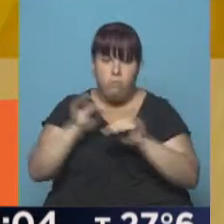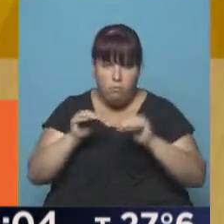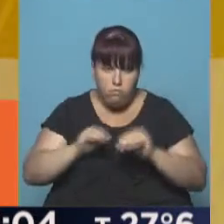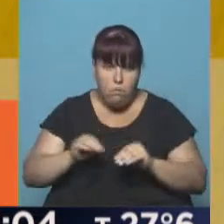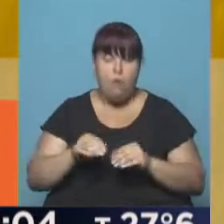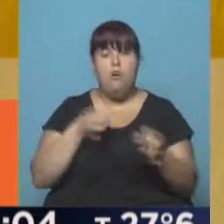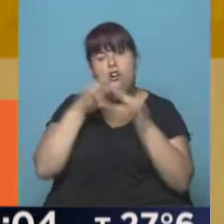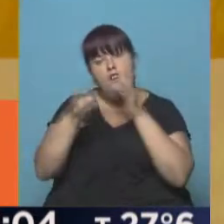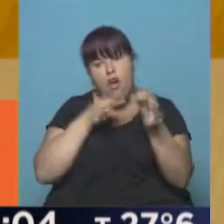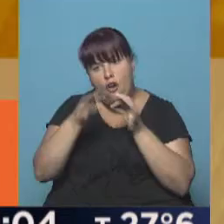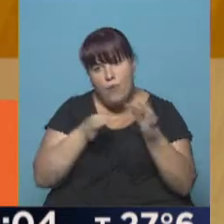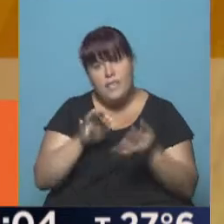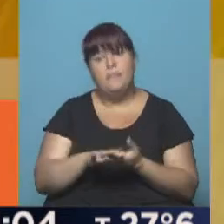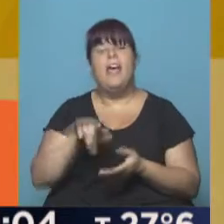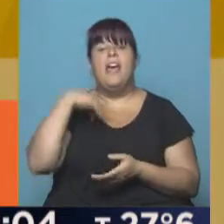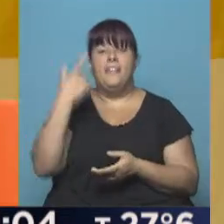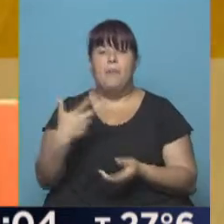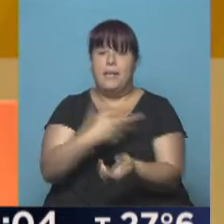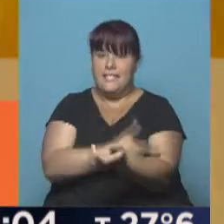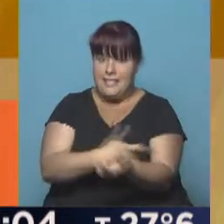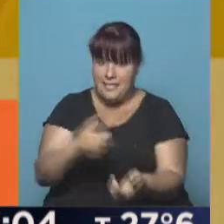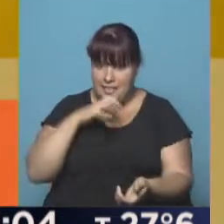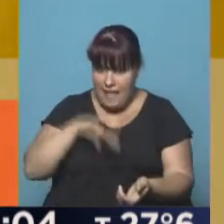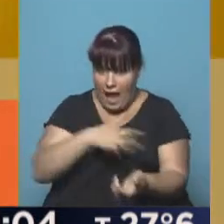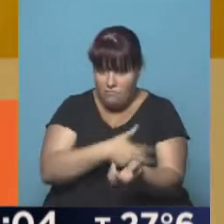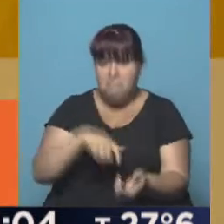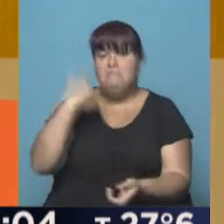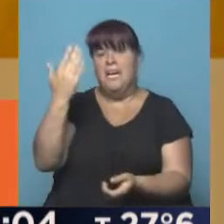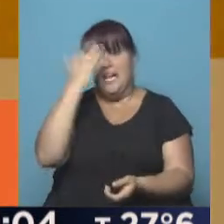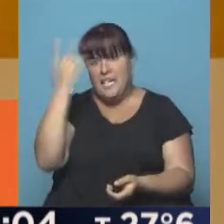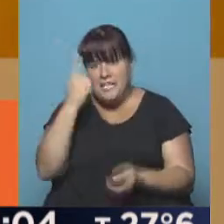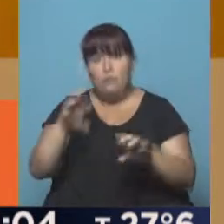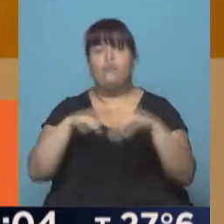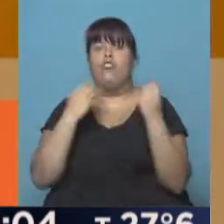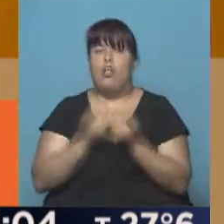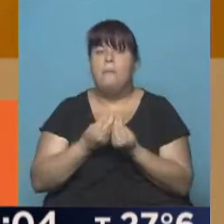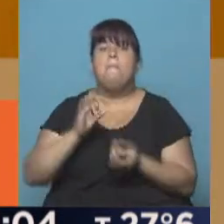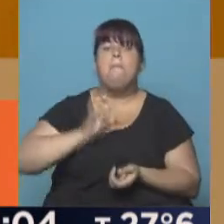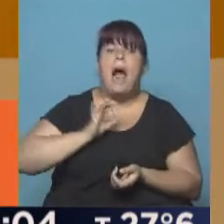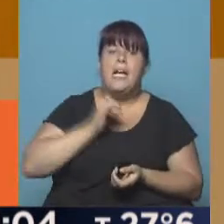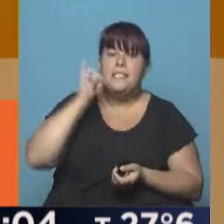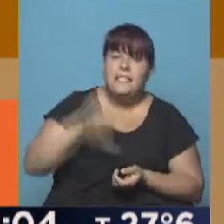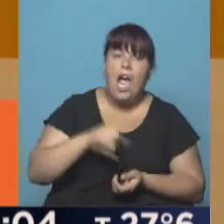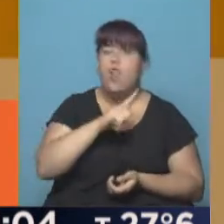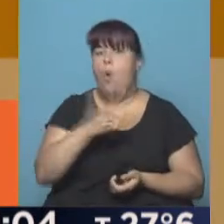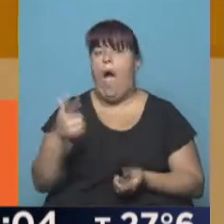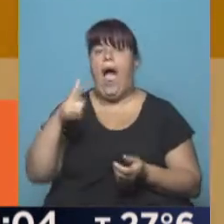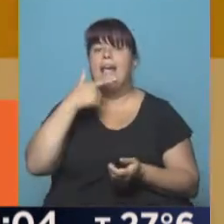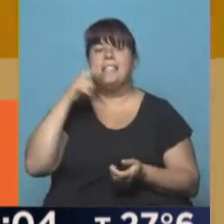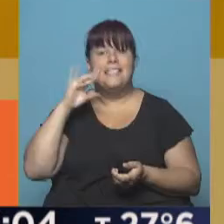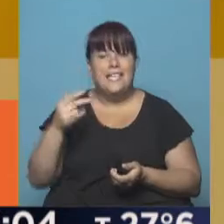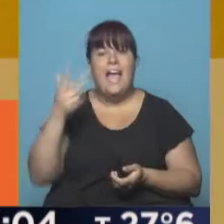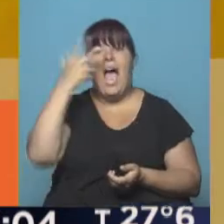se conversa con ellos, luego se le toma una muestra de sangre y 15 minutos después está el resultado para saber si tiene o no SIDA, si tiene o